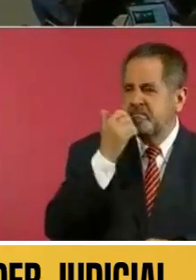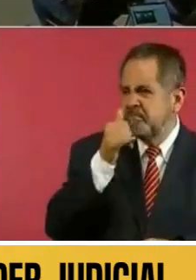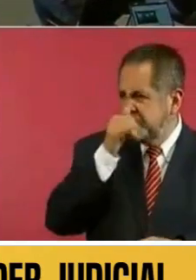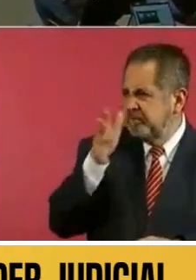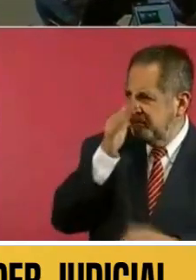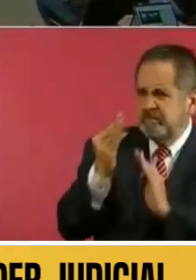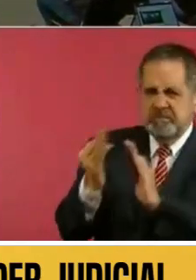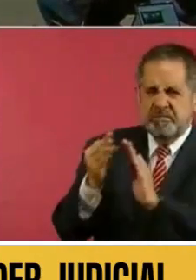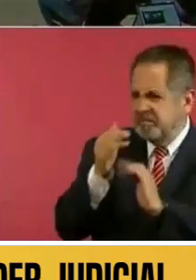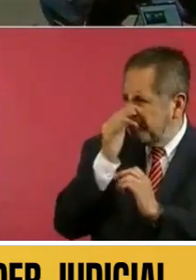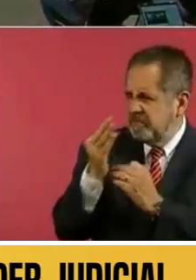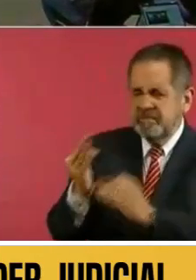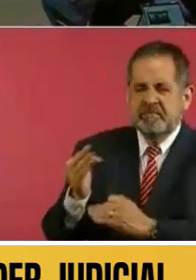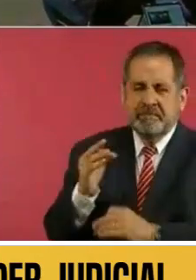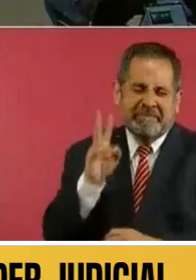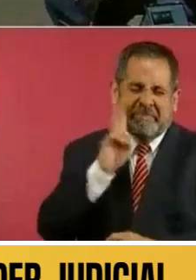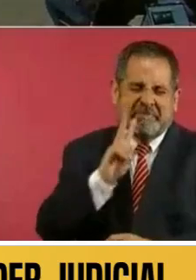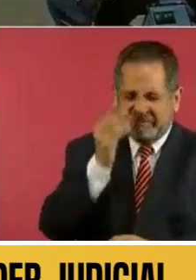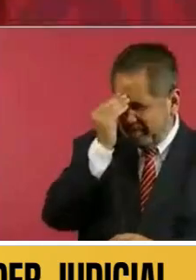enfrentarnos,